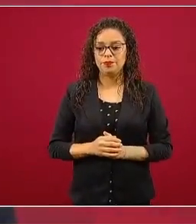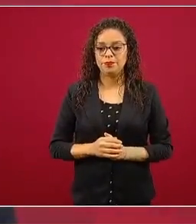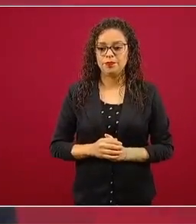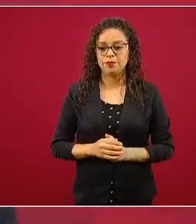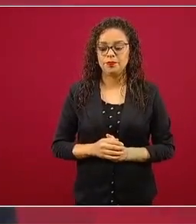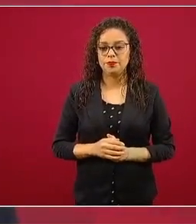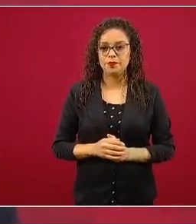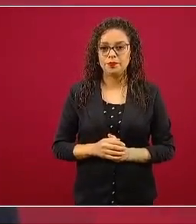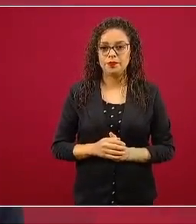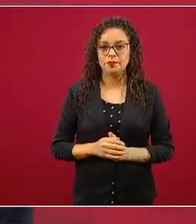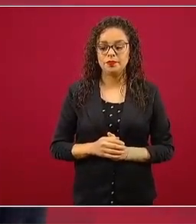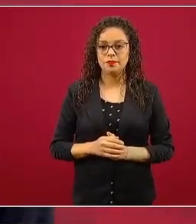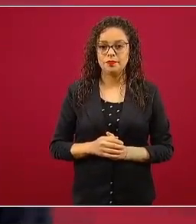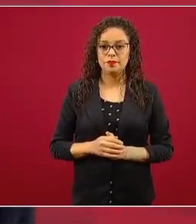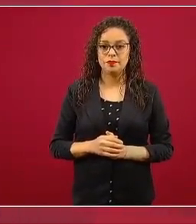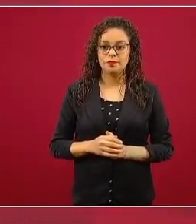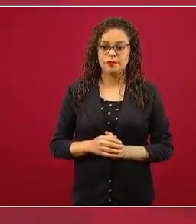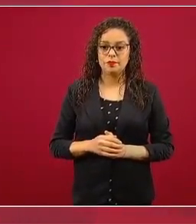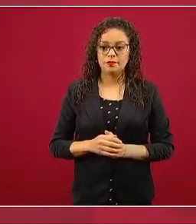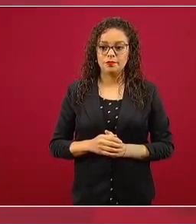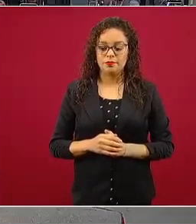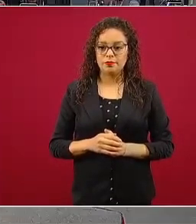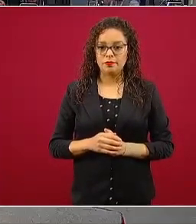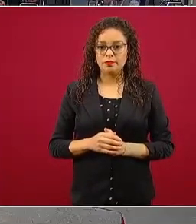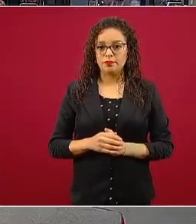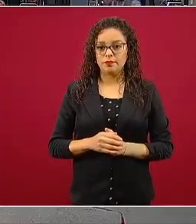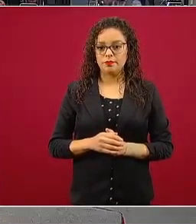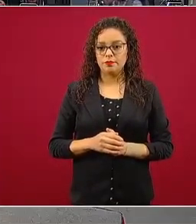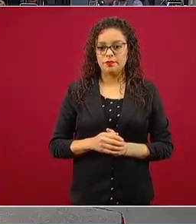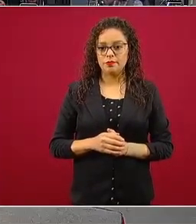Que esto, según nos informaron,